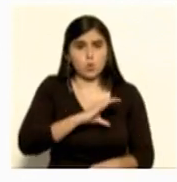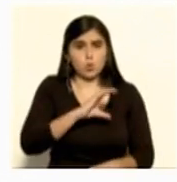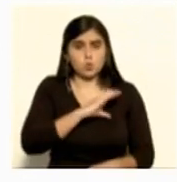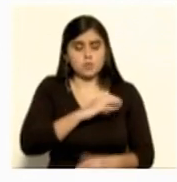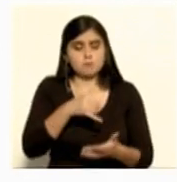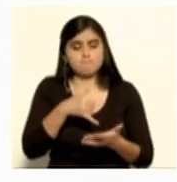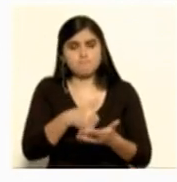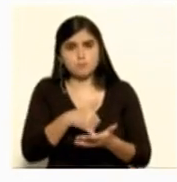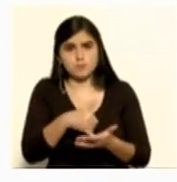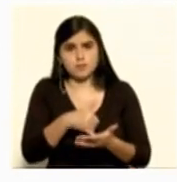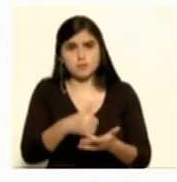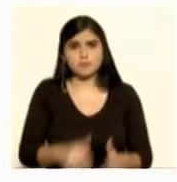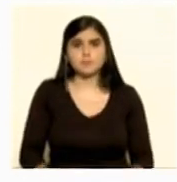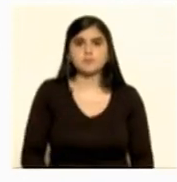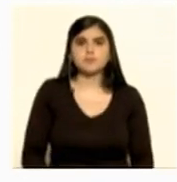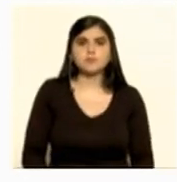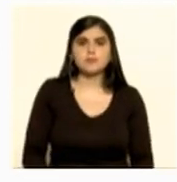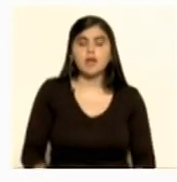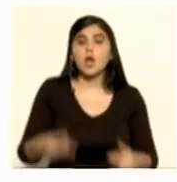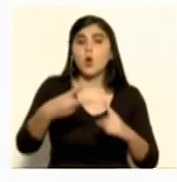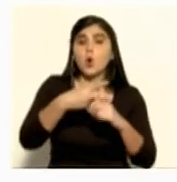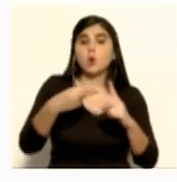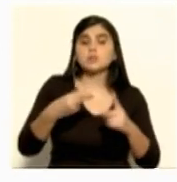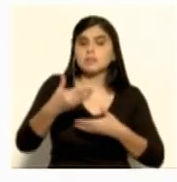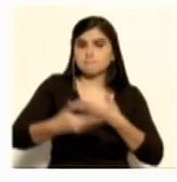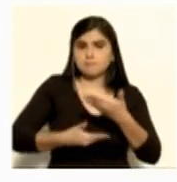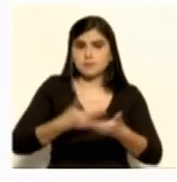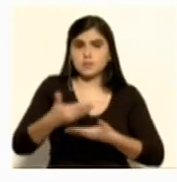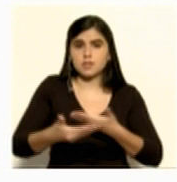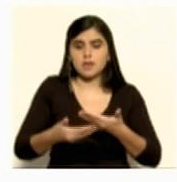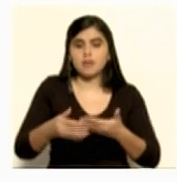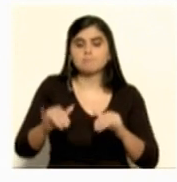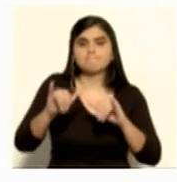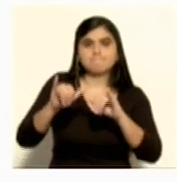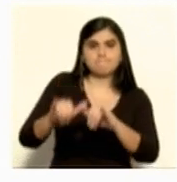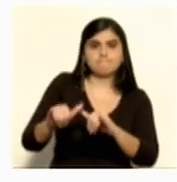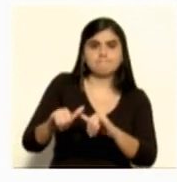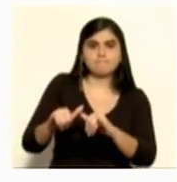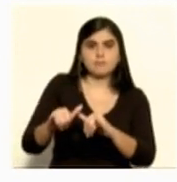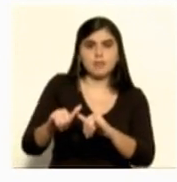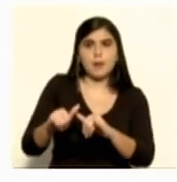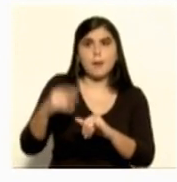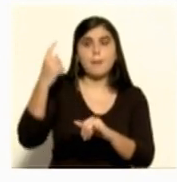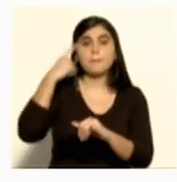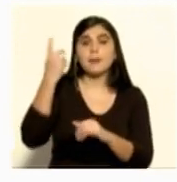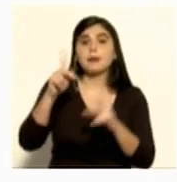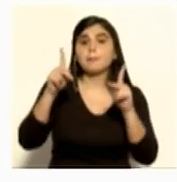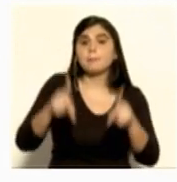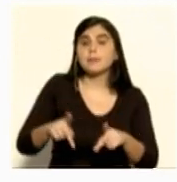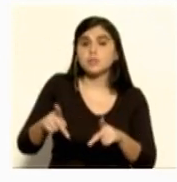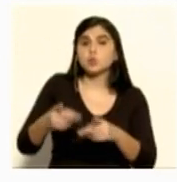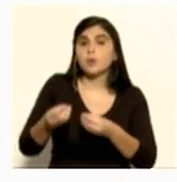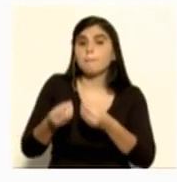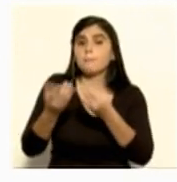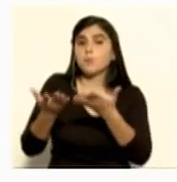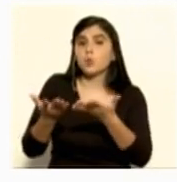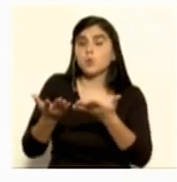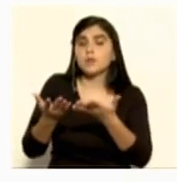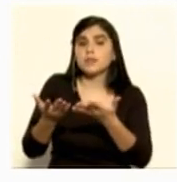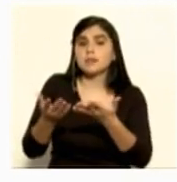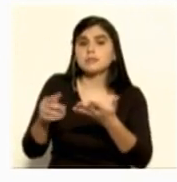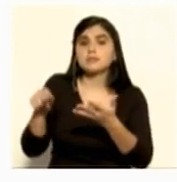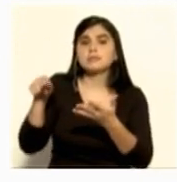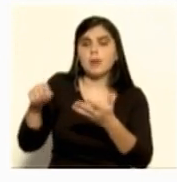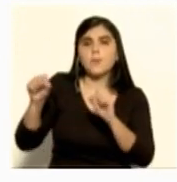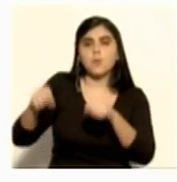vulnerabilidad. Los hoteles que brinden servicios de alojamiento a personas servidoras públicas o a prestadores de